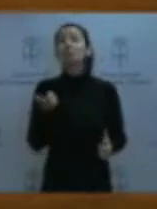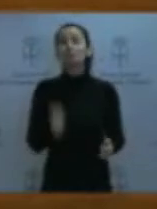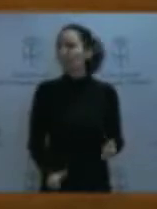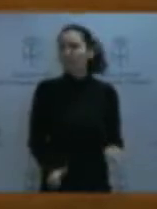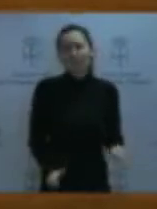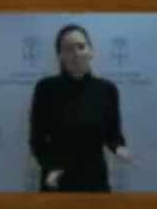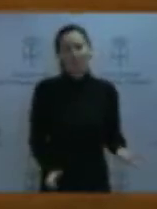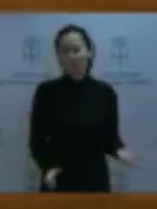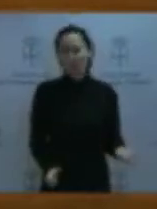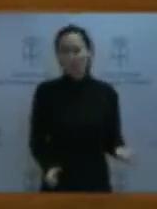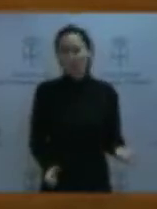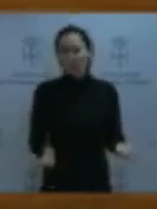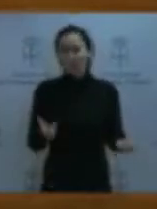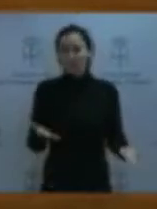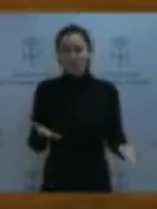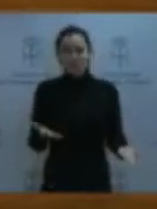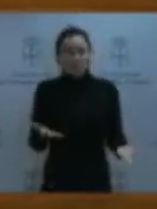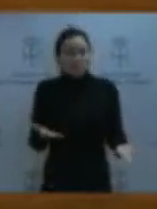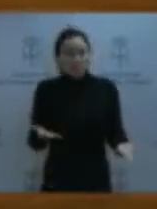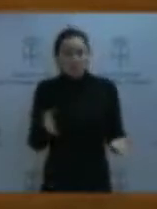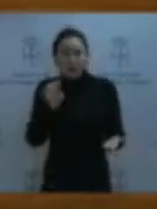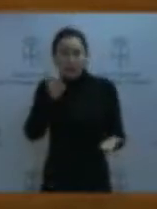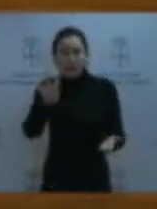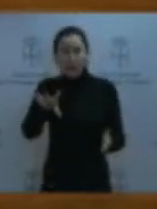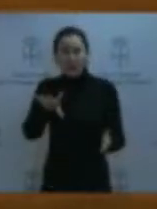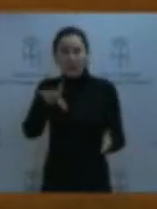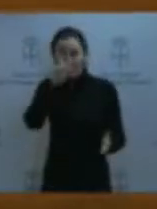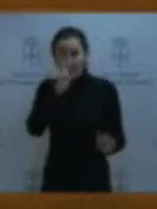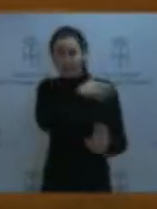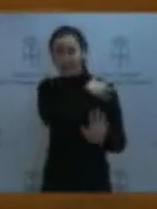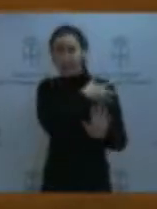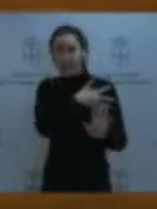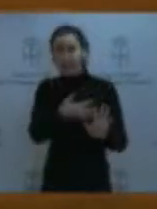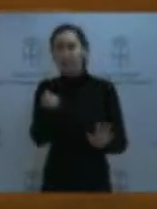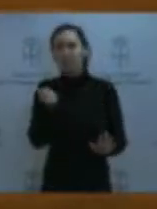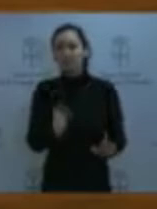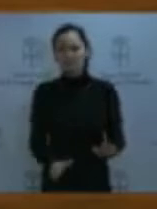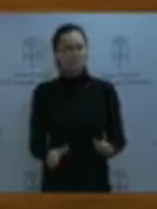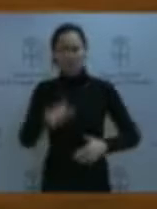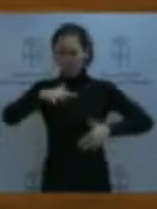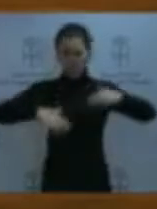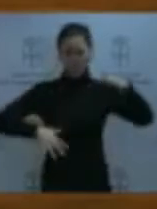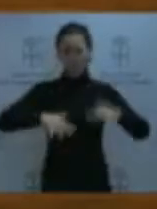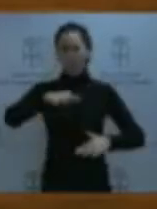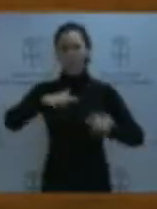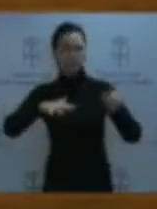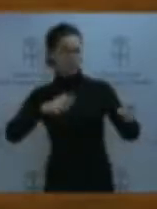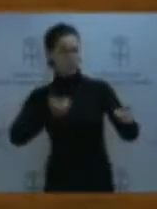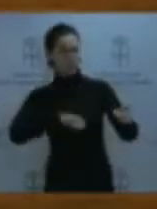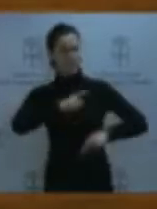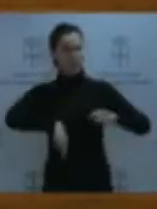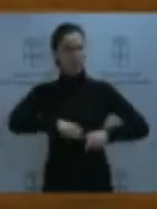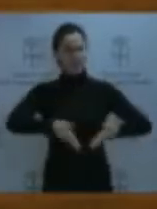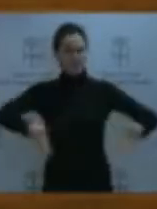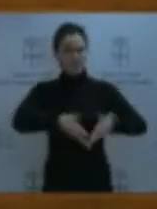Se ha diversificado hasta tal punto, después de 15 años, que cobran cosas completamente distintas en un ayuntamiento y en otro en función de su tamaño y